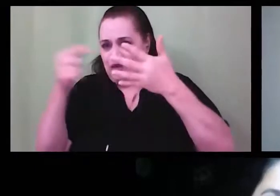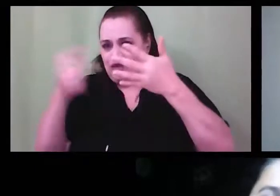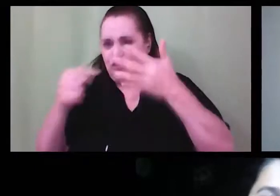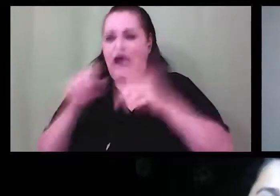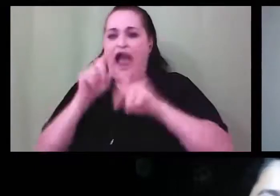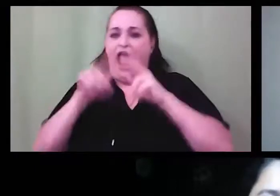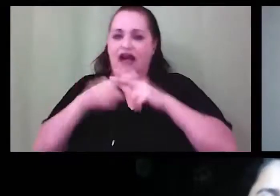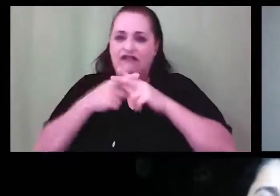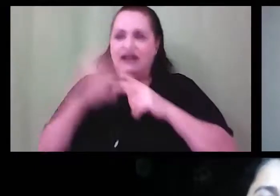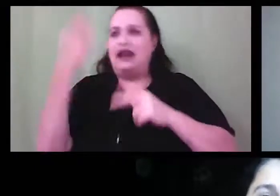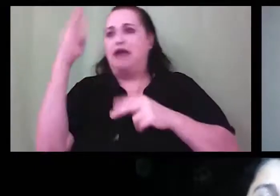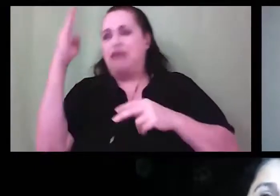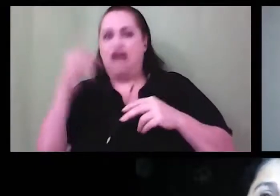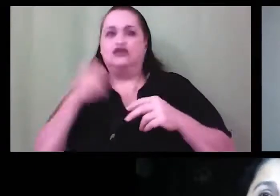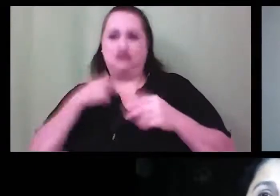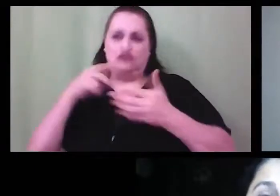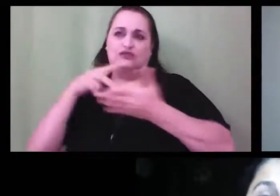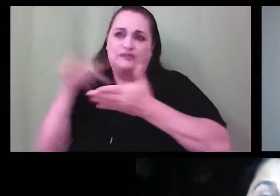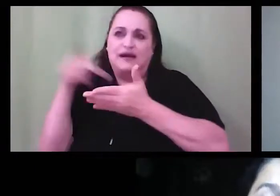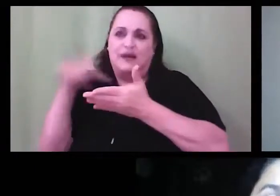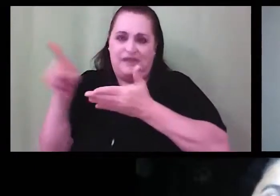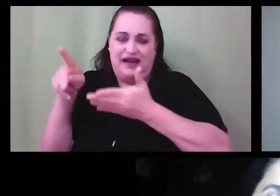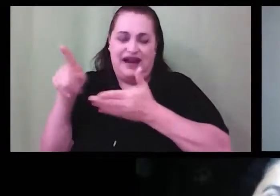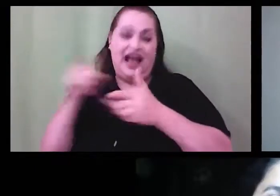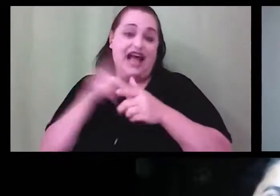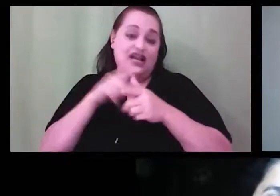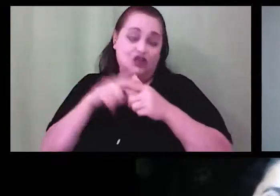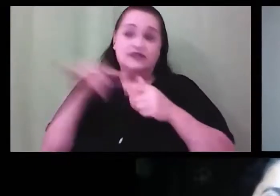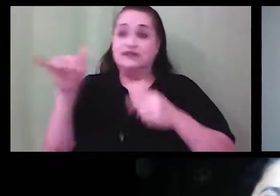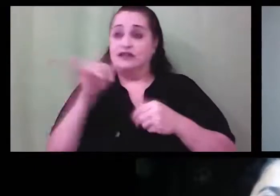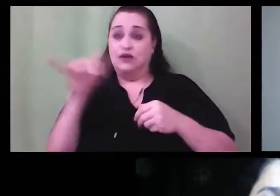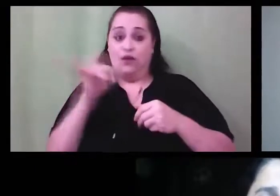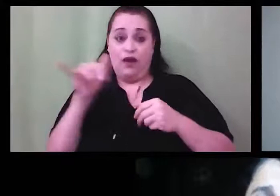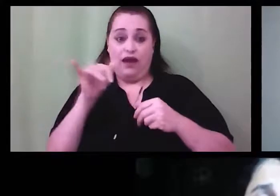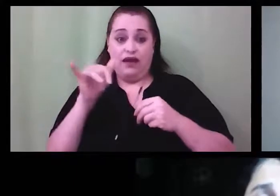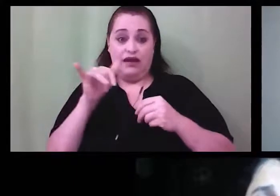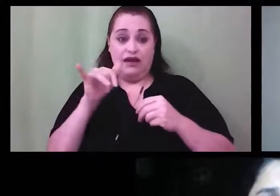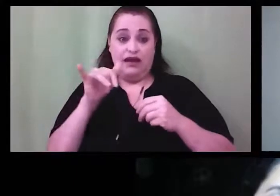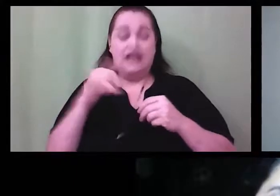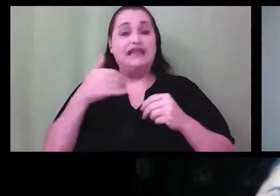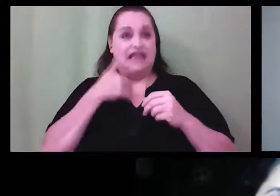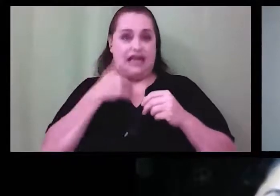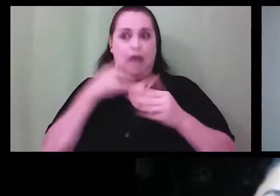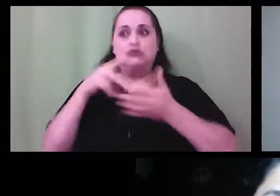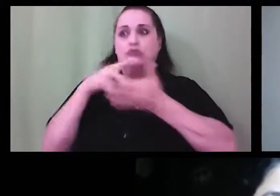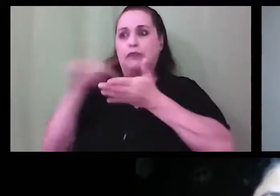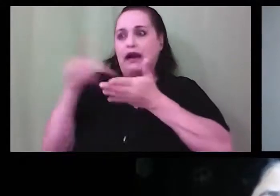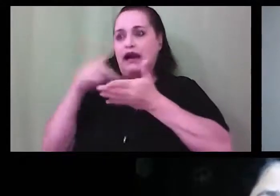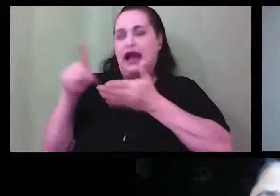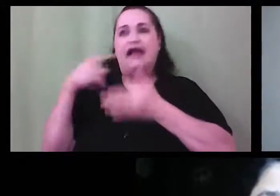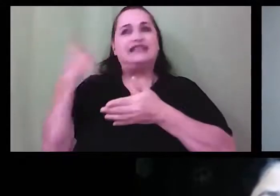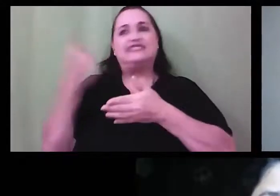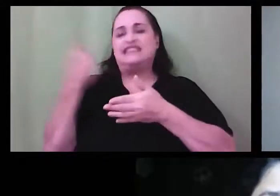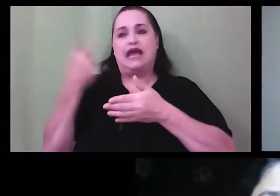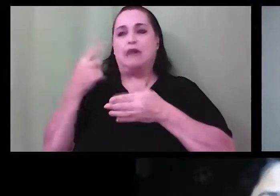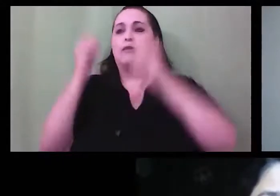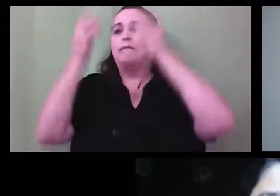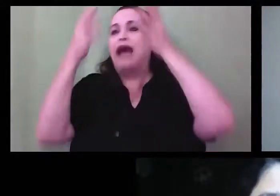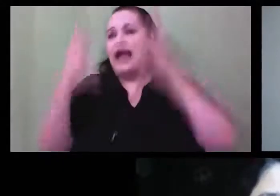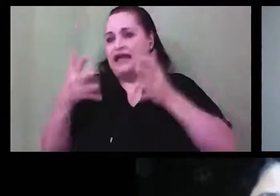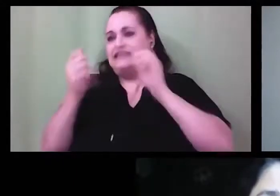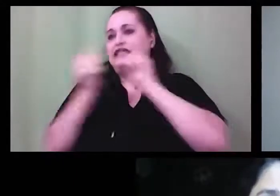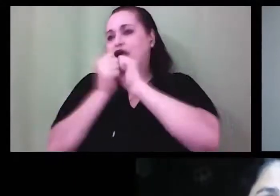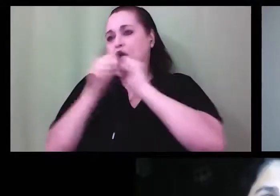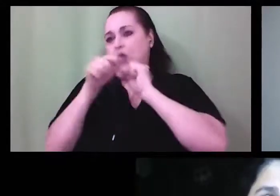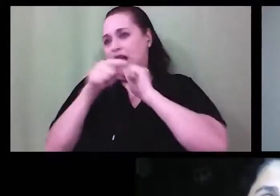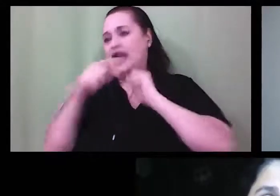el baño y cosas así. Entonces, igual teníamos que pagar siempre una maestra que estuviera con él todo el